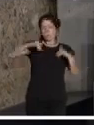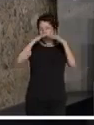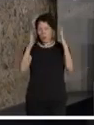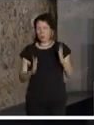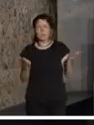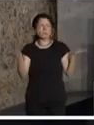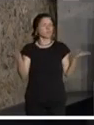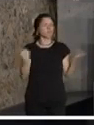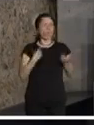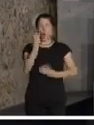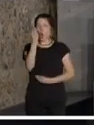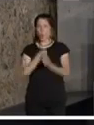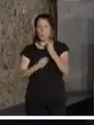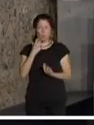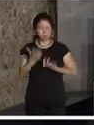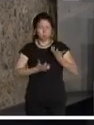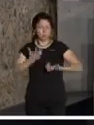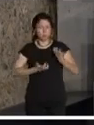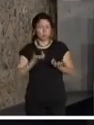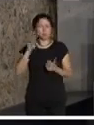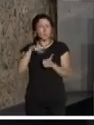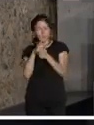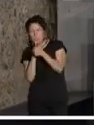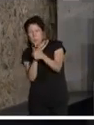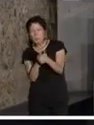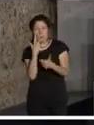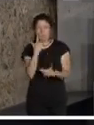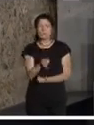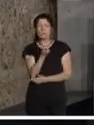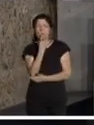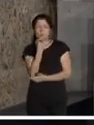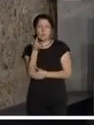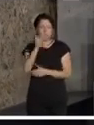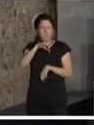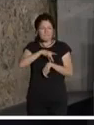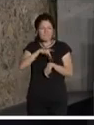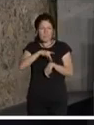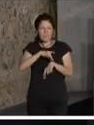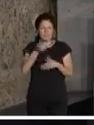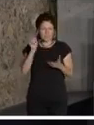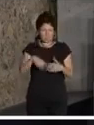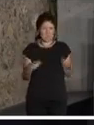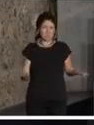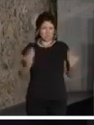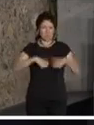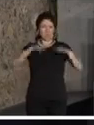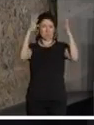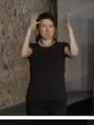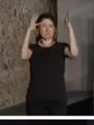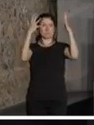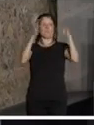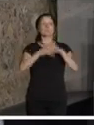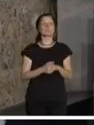a domicilio de comida y de seguimiento de sus enfermedades y diagnósticos